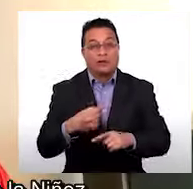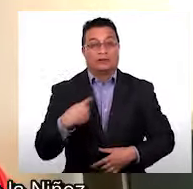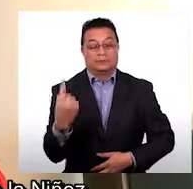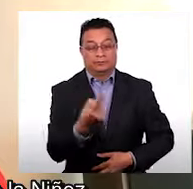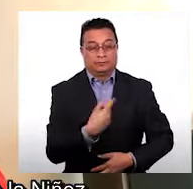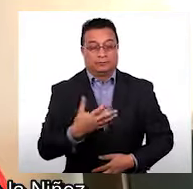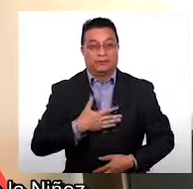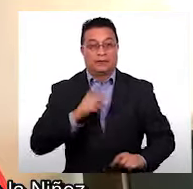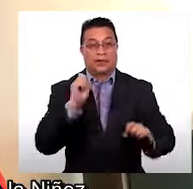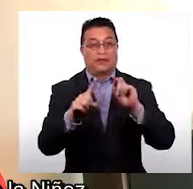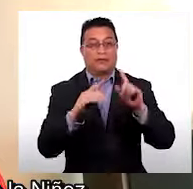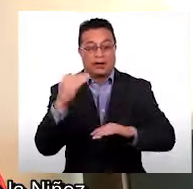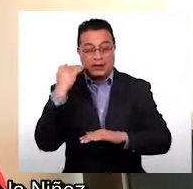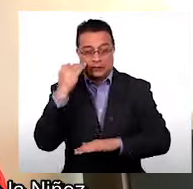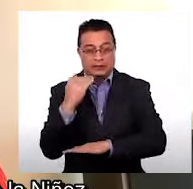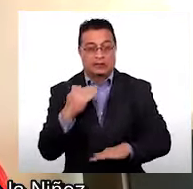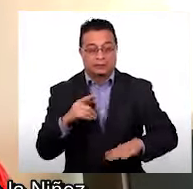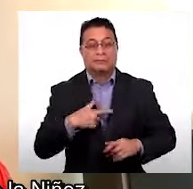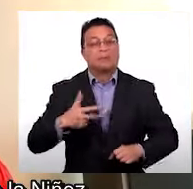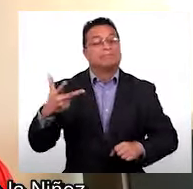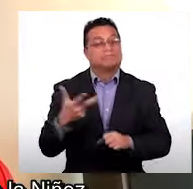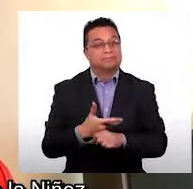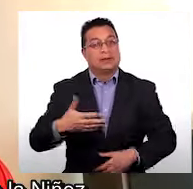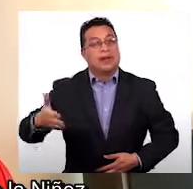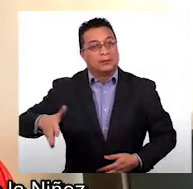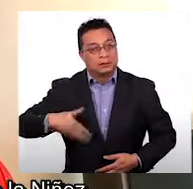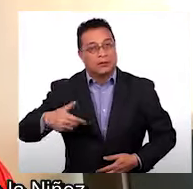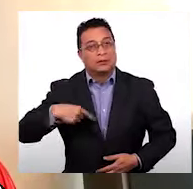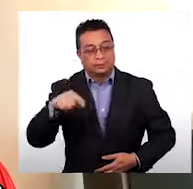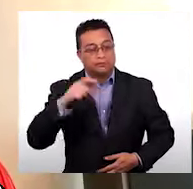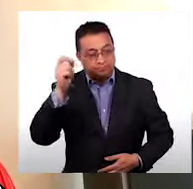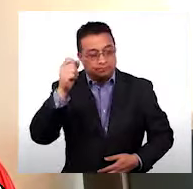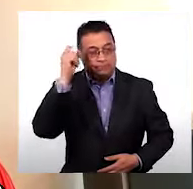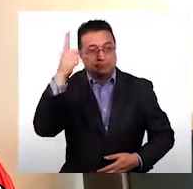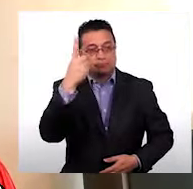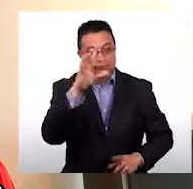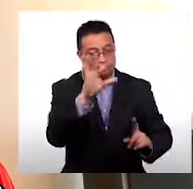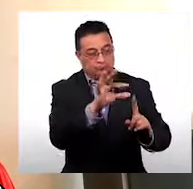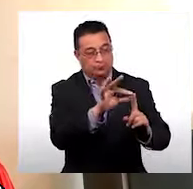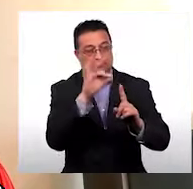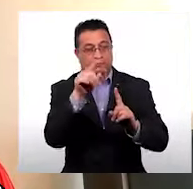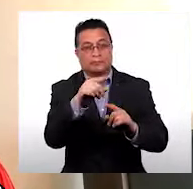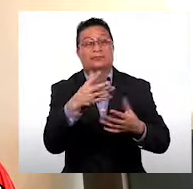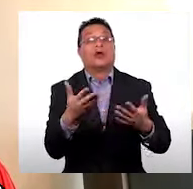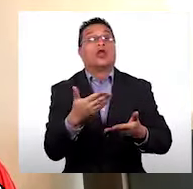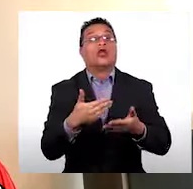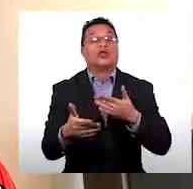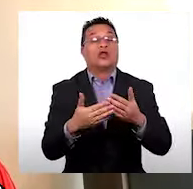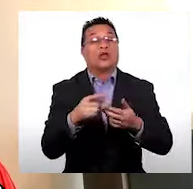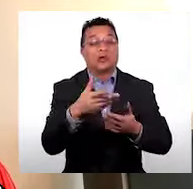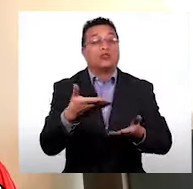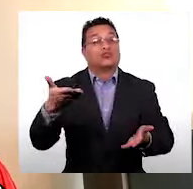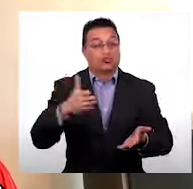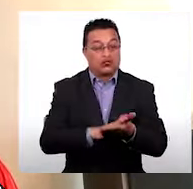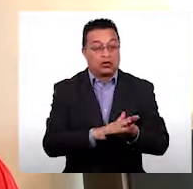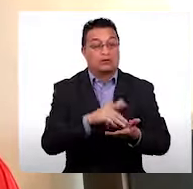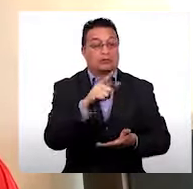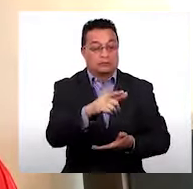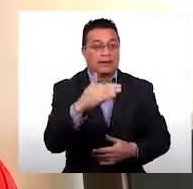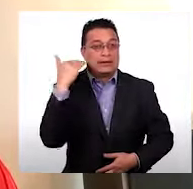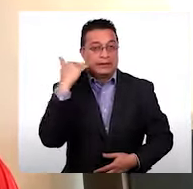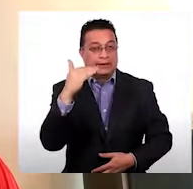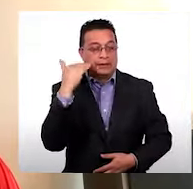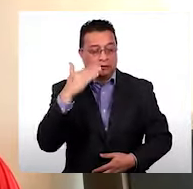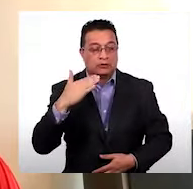Una vez más, como Defensoría de la Niñez, tenemos que desafortunadamente enterarnos de un caso en que se produce la